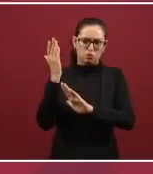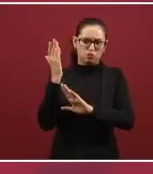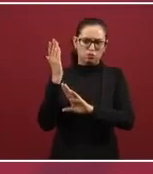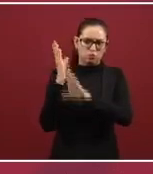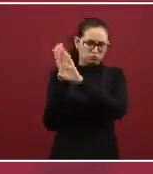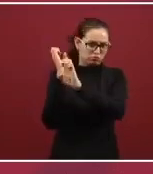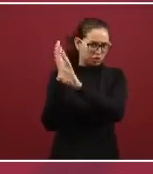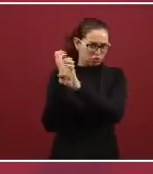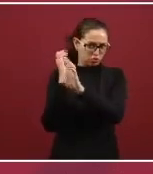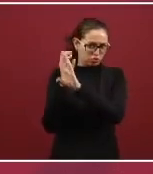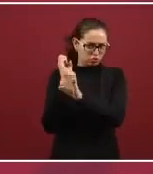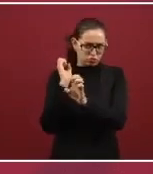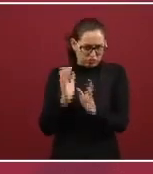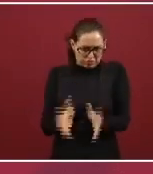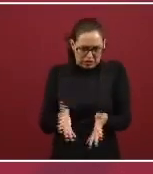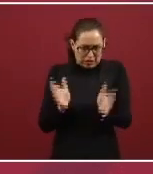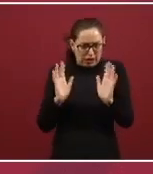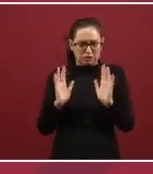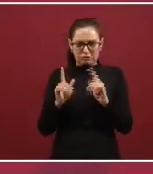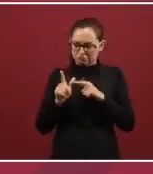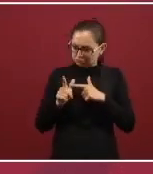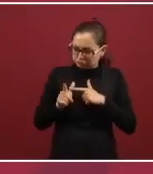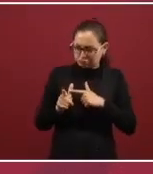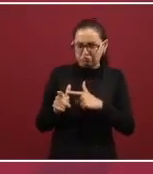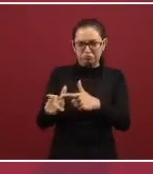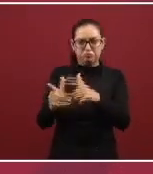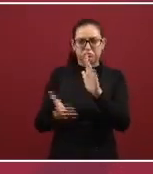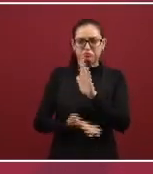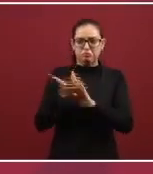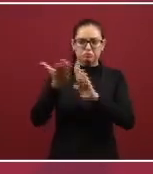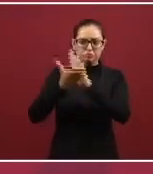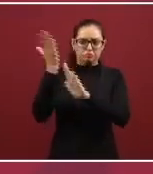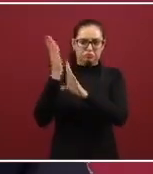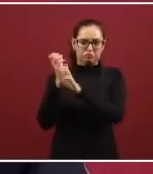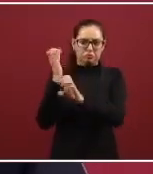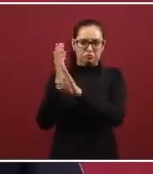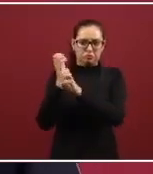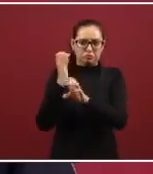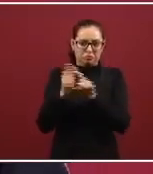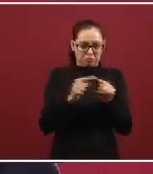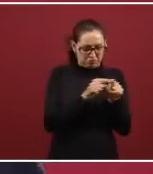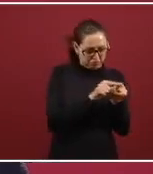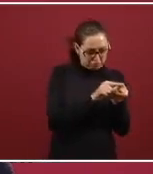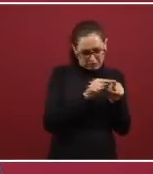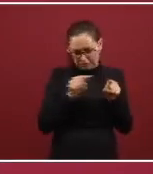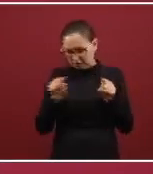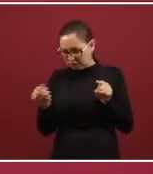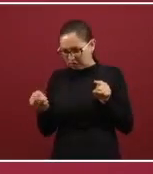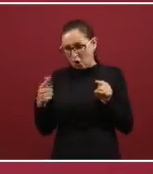el Metrobús, la continuación del Metrobús a Gómez Palacio.